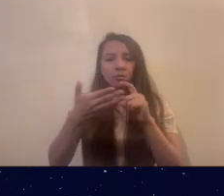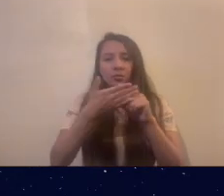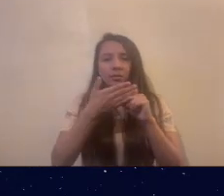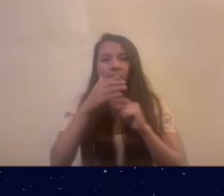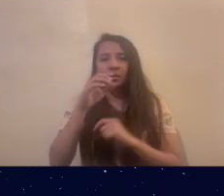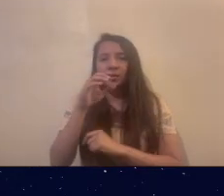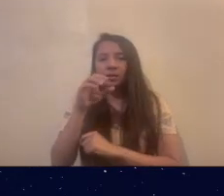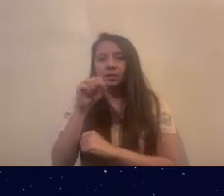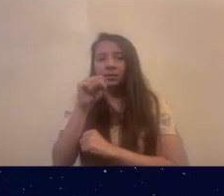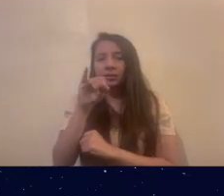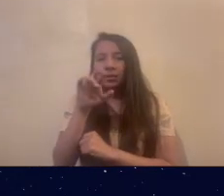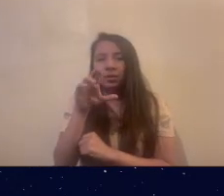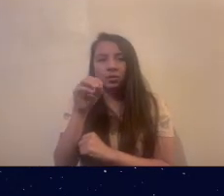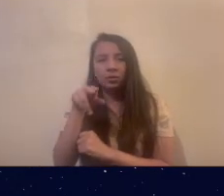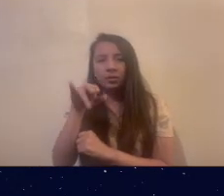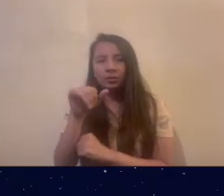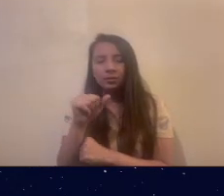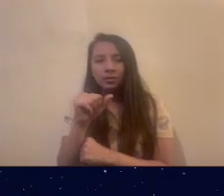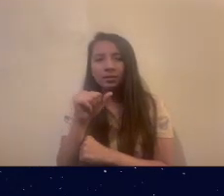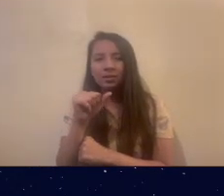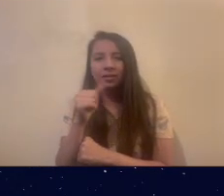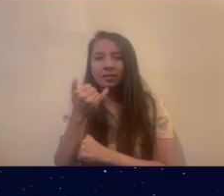circonia y